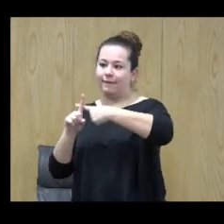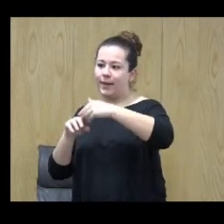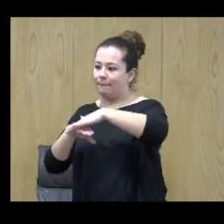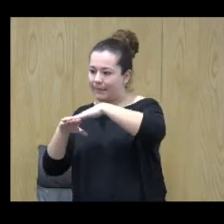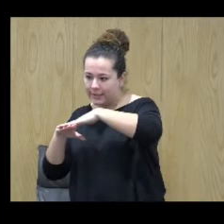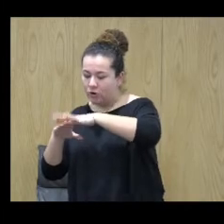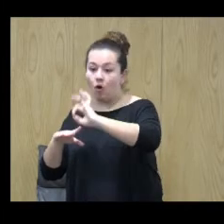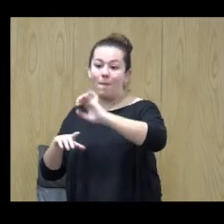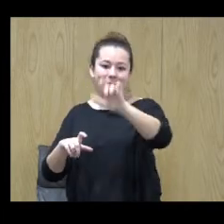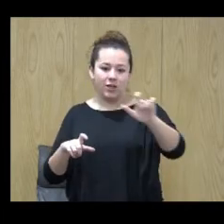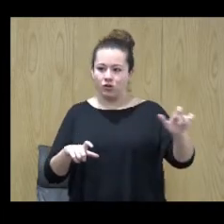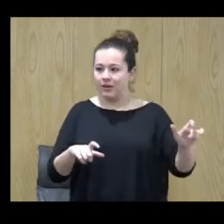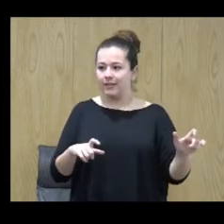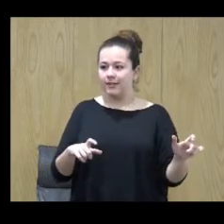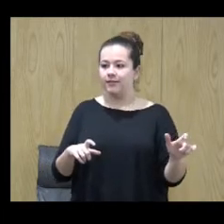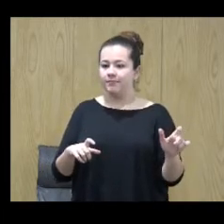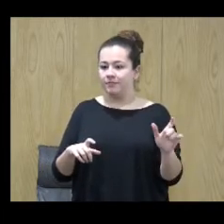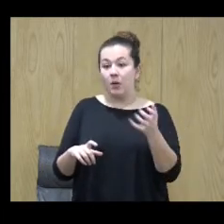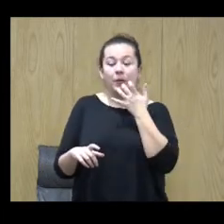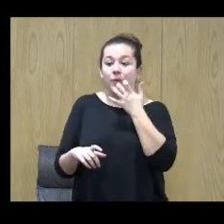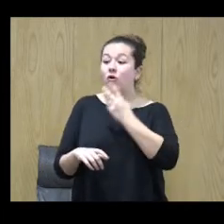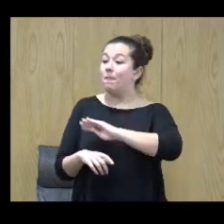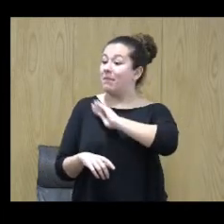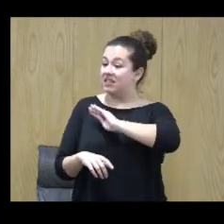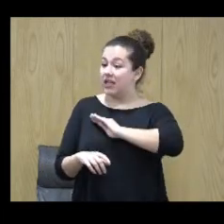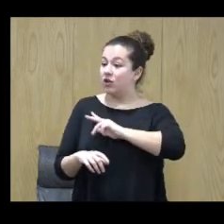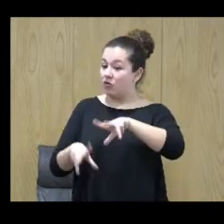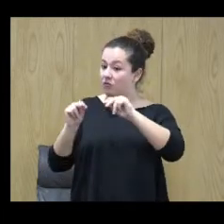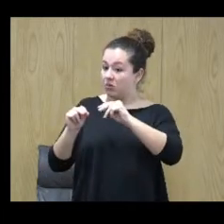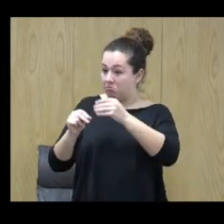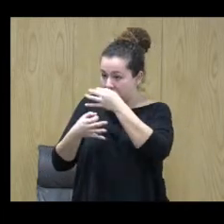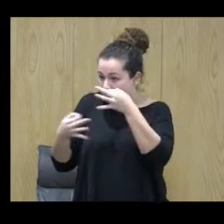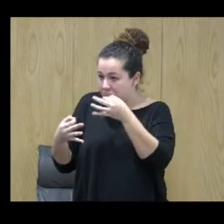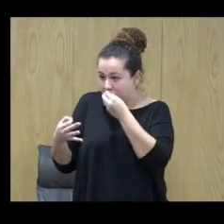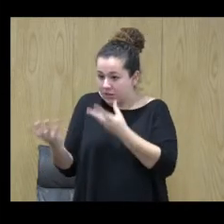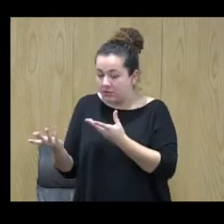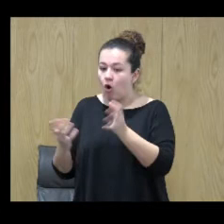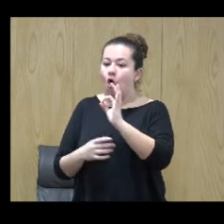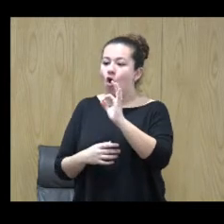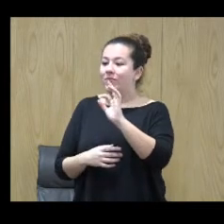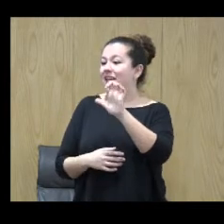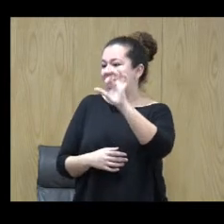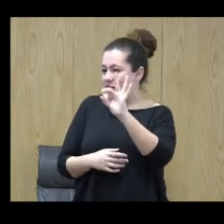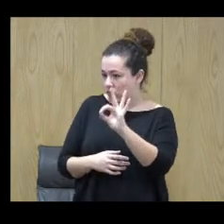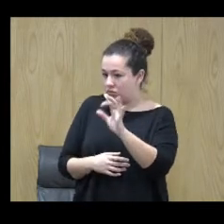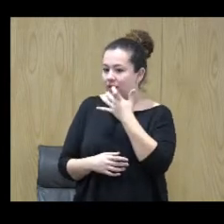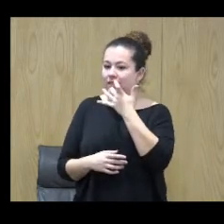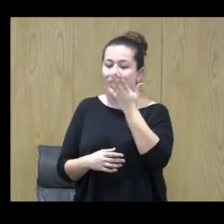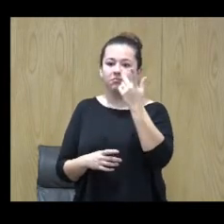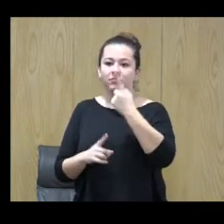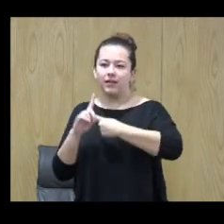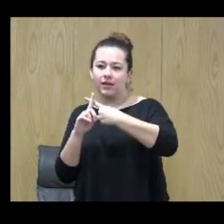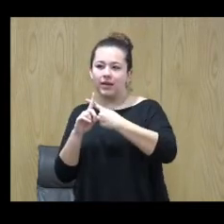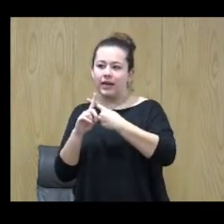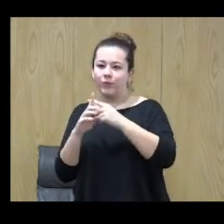otras personas que han conseguido, por ejemplo, terminar un bachillerato, por ejemplo, o una secundaria, por ejemplo, ¿no? Ver si de alguna manera hay un grado de